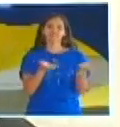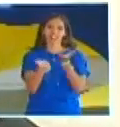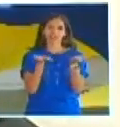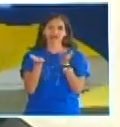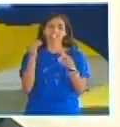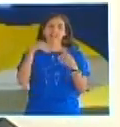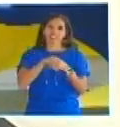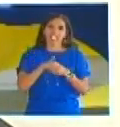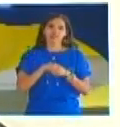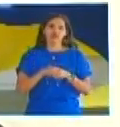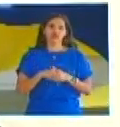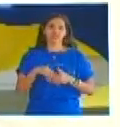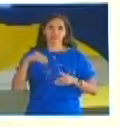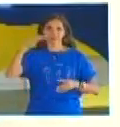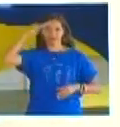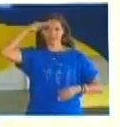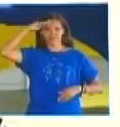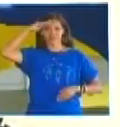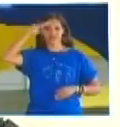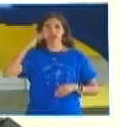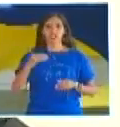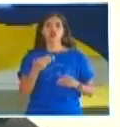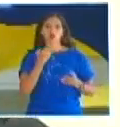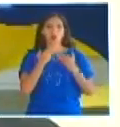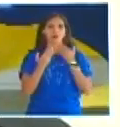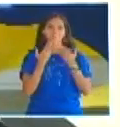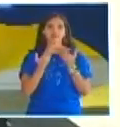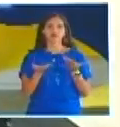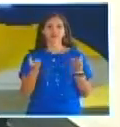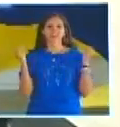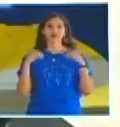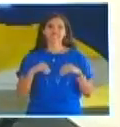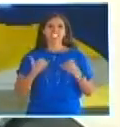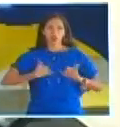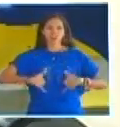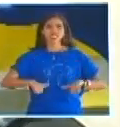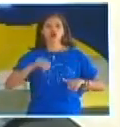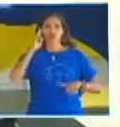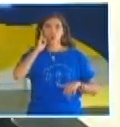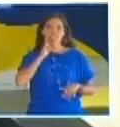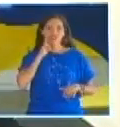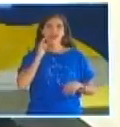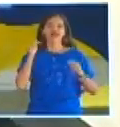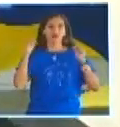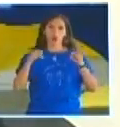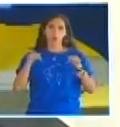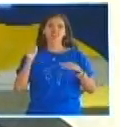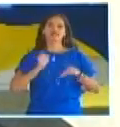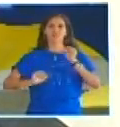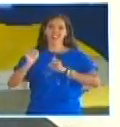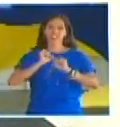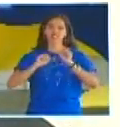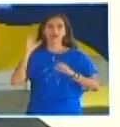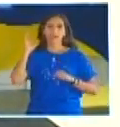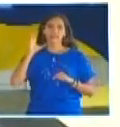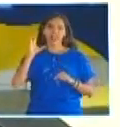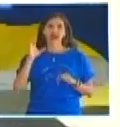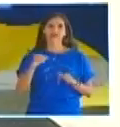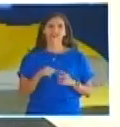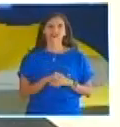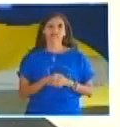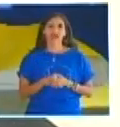Armada Nacional Bolivariana nos permite afirmar que los hijos de Bolívar estamos hoy día defendiendo esta patria ante el